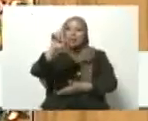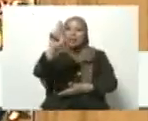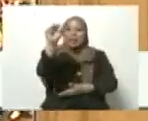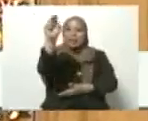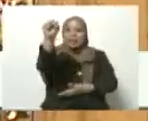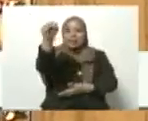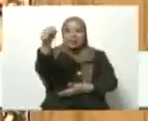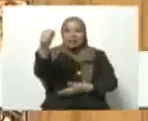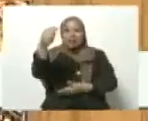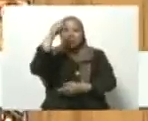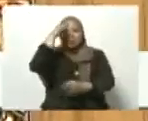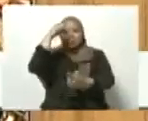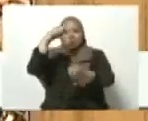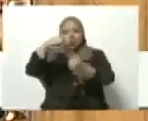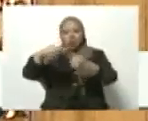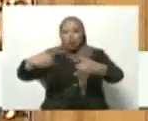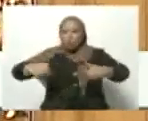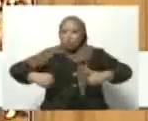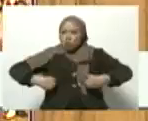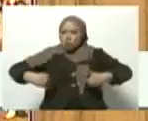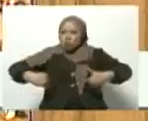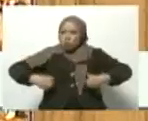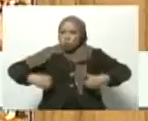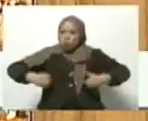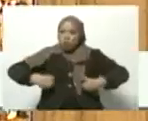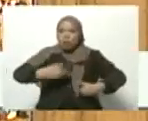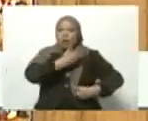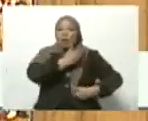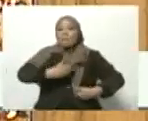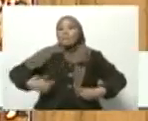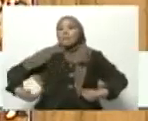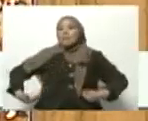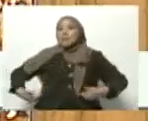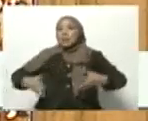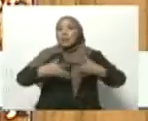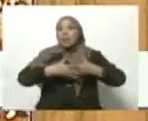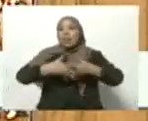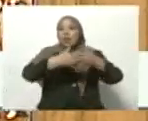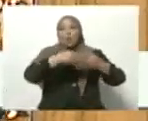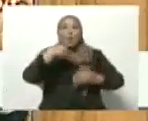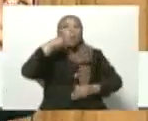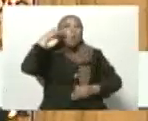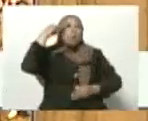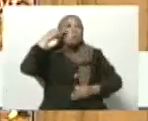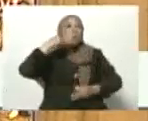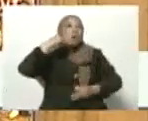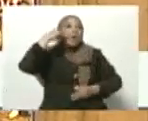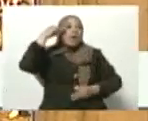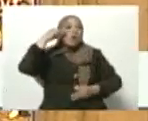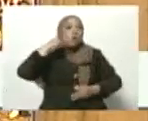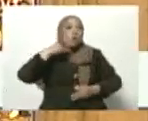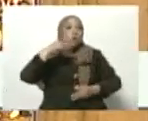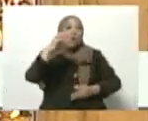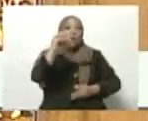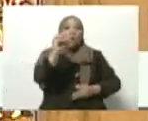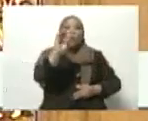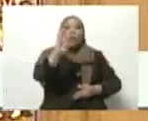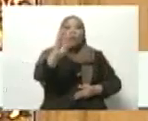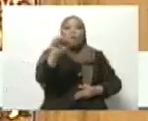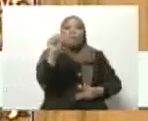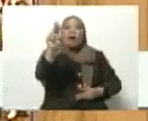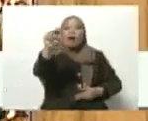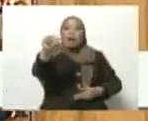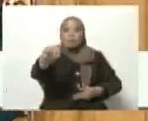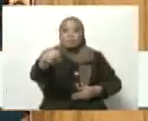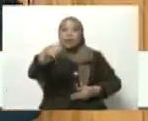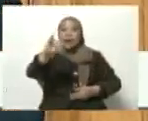Obama, después de mucho esfuerzo, un acuerdo para controlar la producción de armas nucleares. Renunciaba al uso de las armas nucleares, se